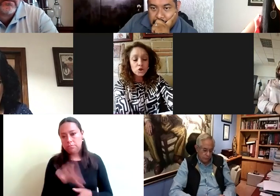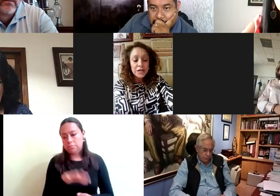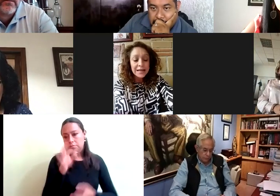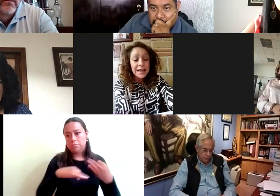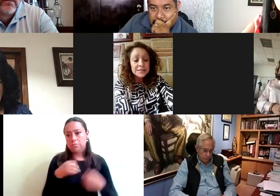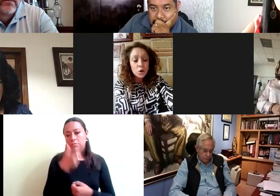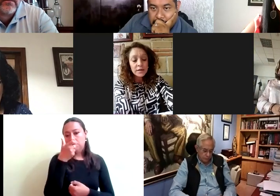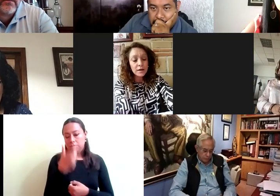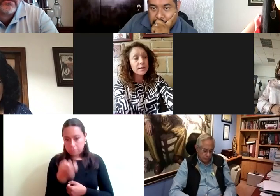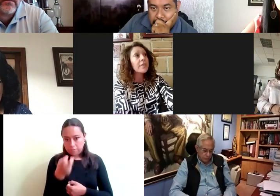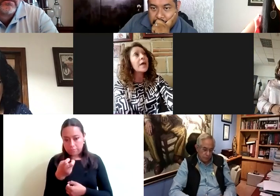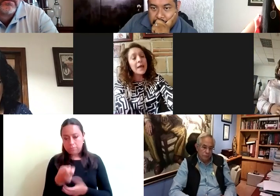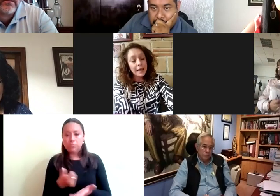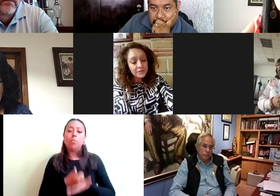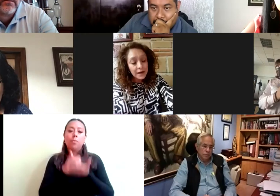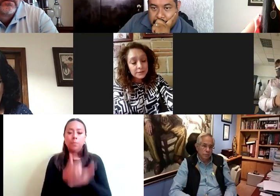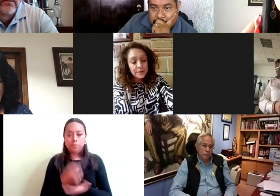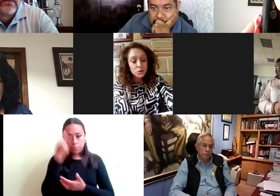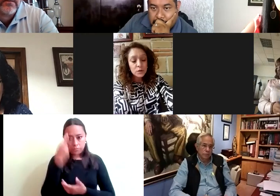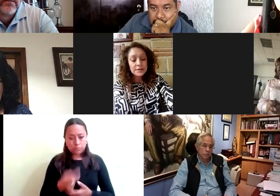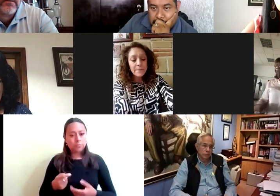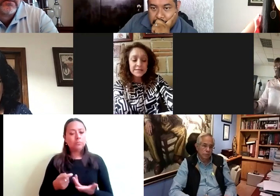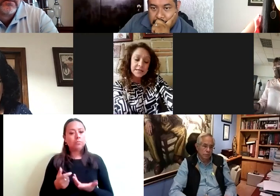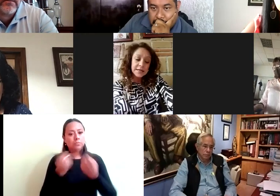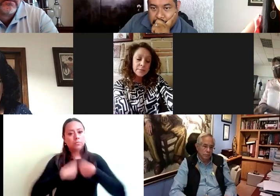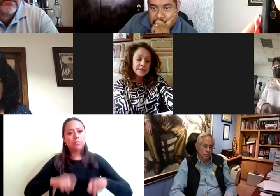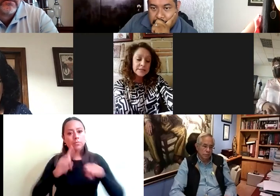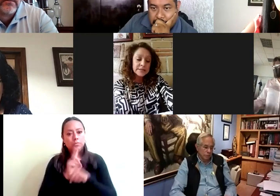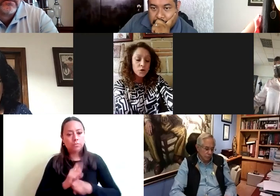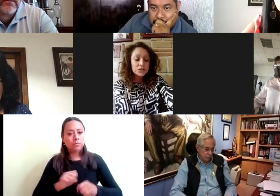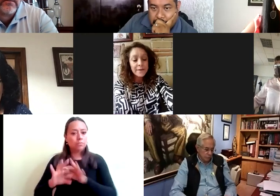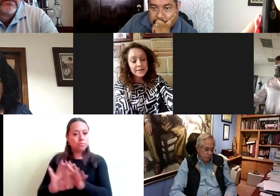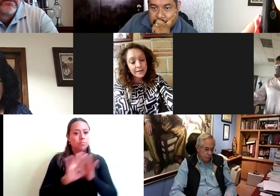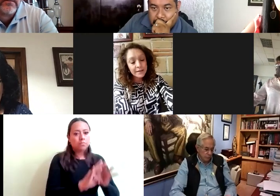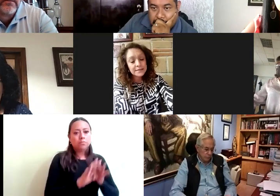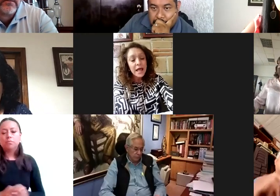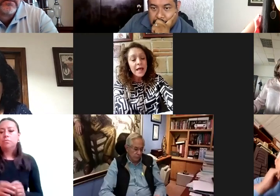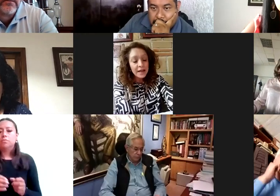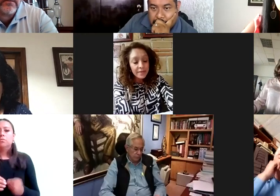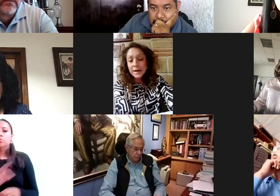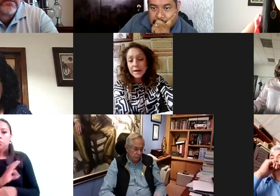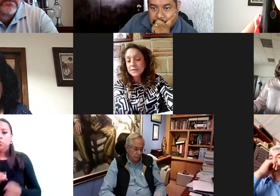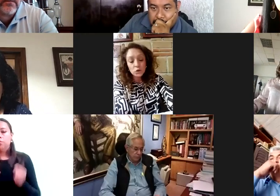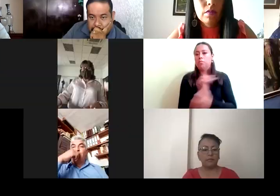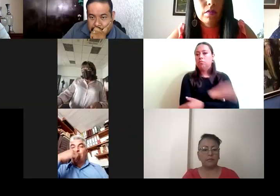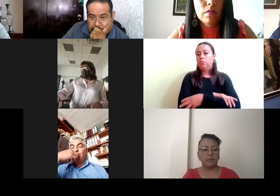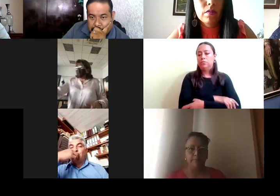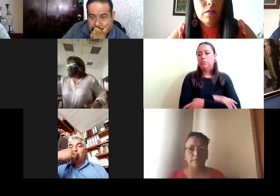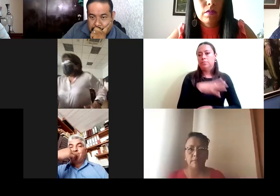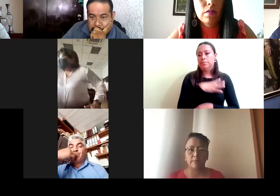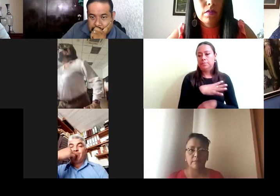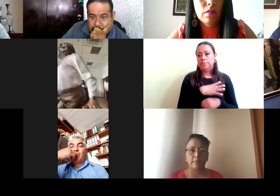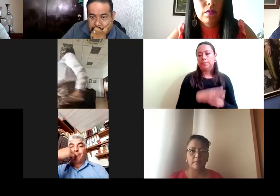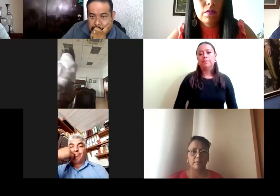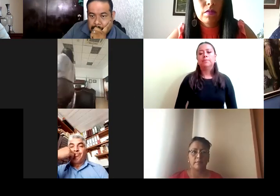tejido social y la solidaridad entre las personas vecinas, vecinos y habitantes de la demarcación territorial,